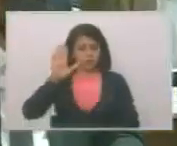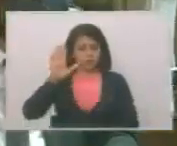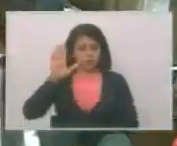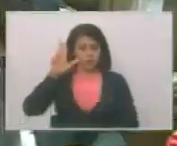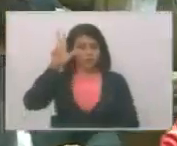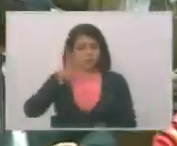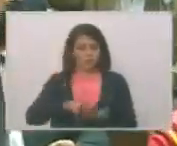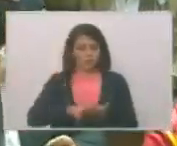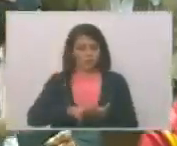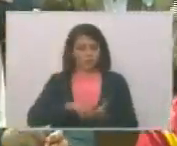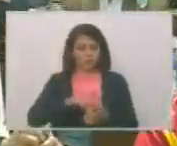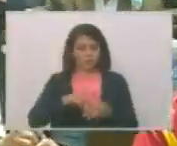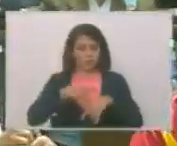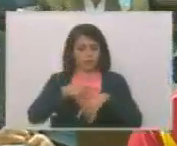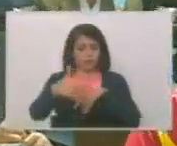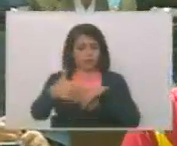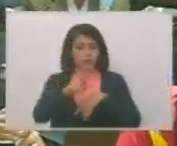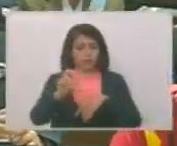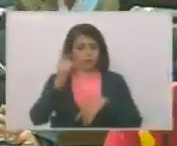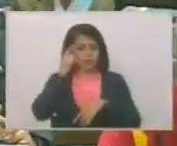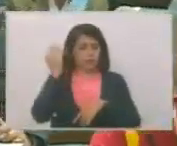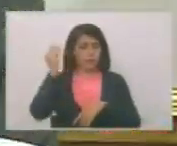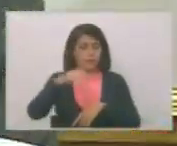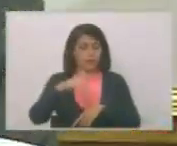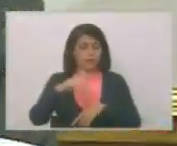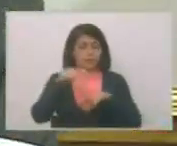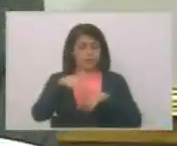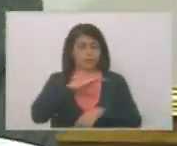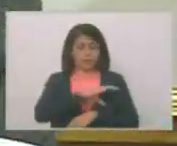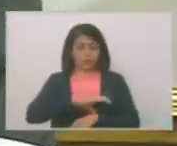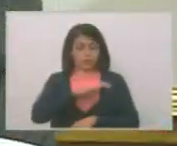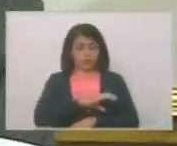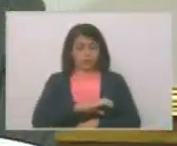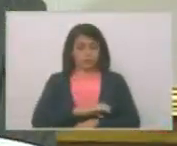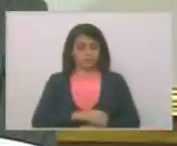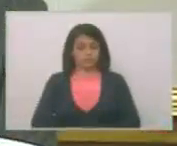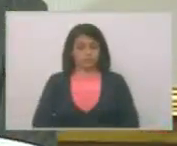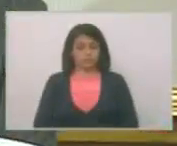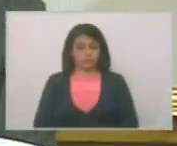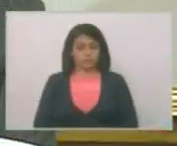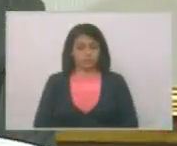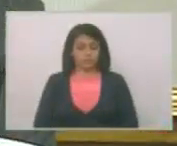Queda aprobada la extensión de 30 días de esa comisión, diputado Acosta.